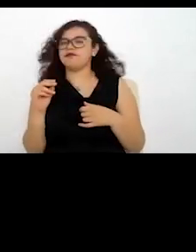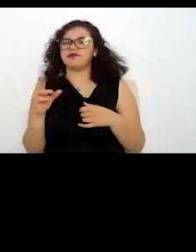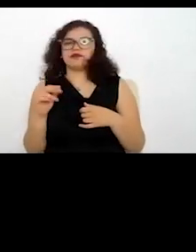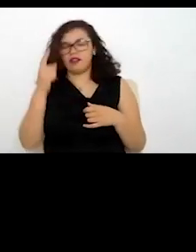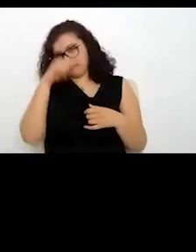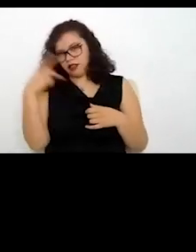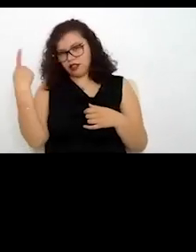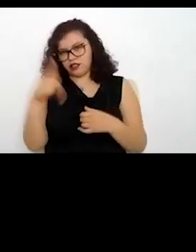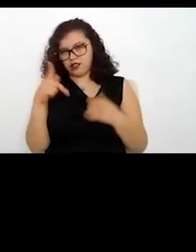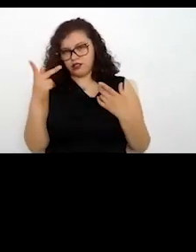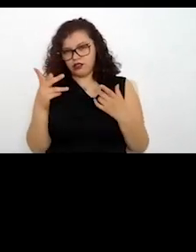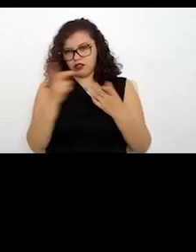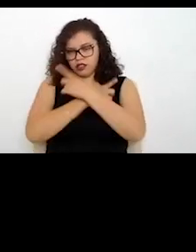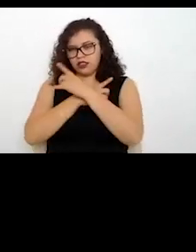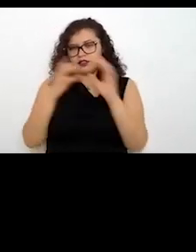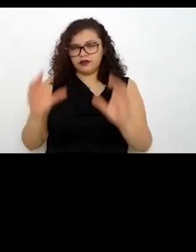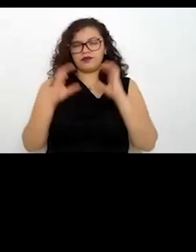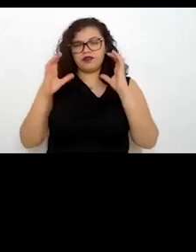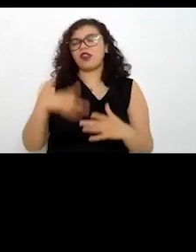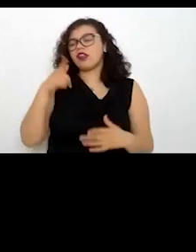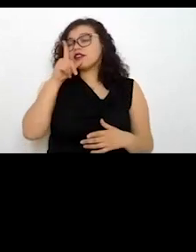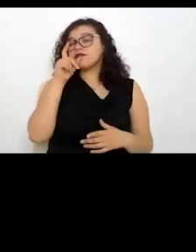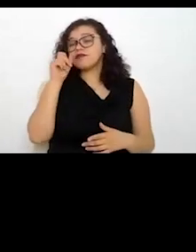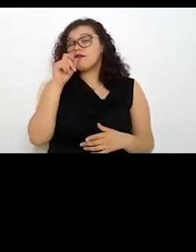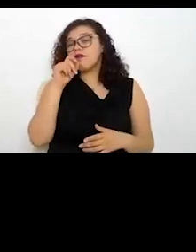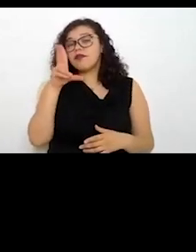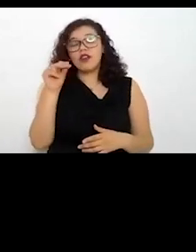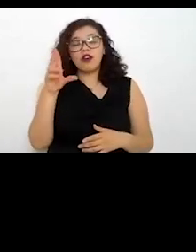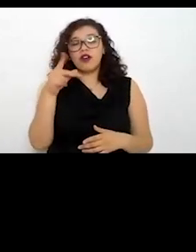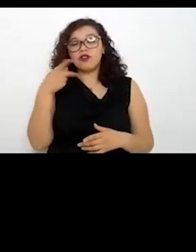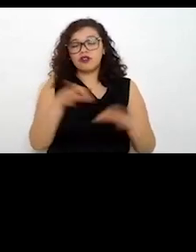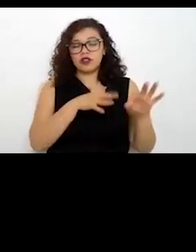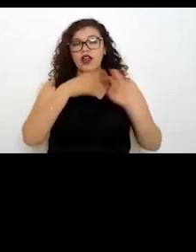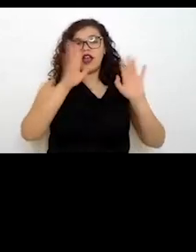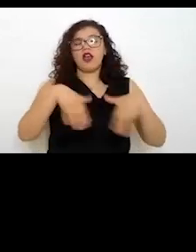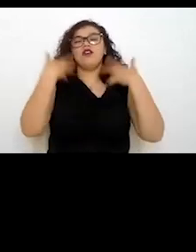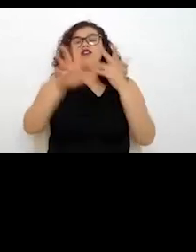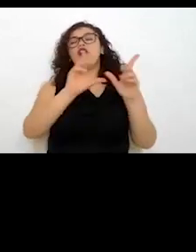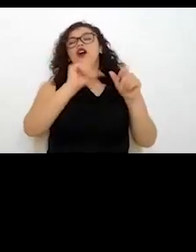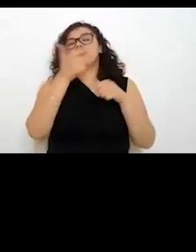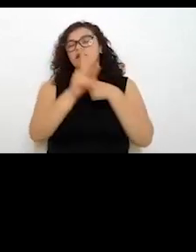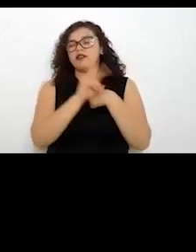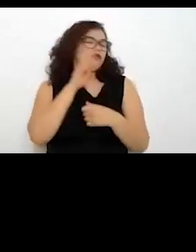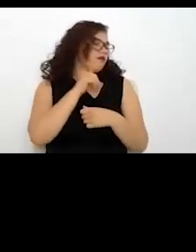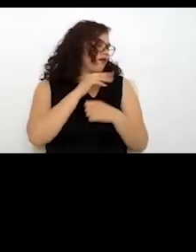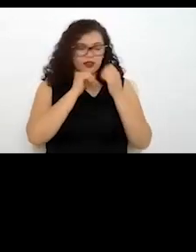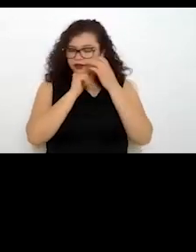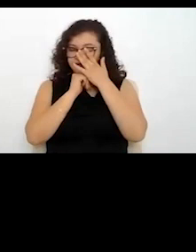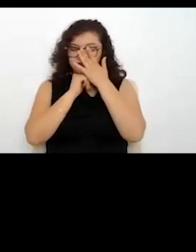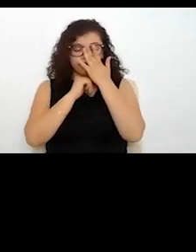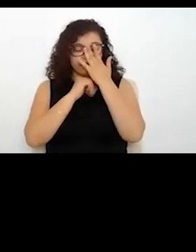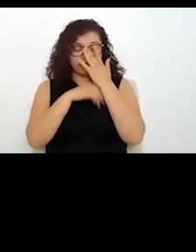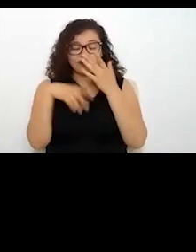su integridad. Y tampoco pueden desempeñar trabajo fuera de la República. En cuanto a sus